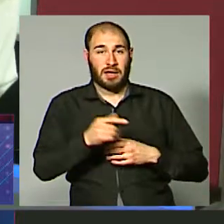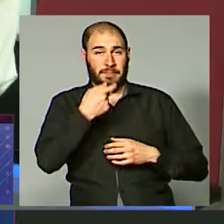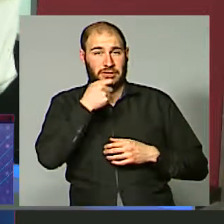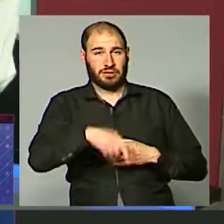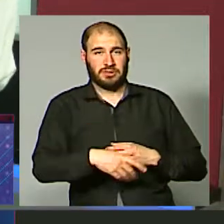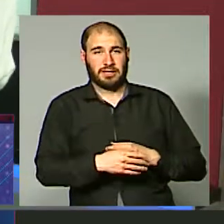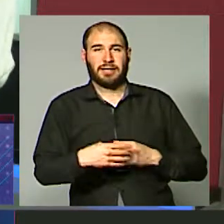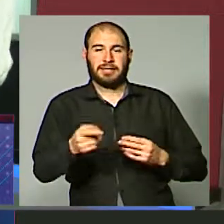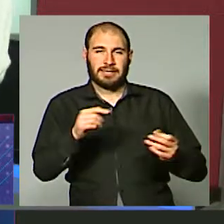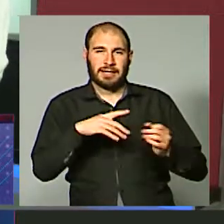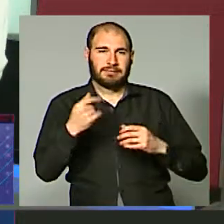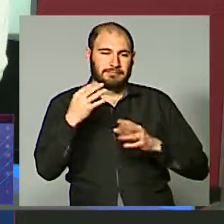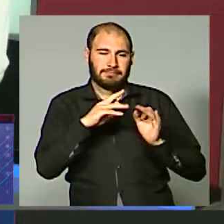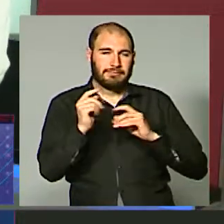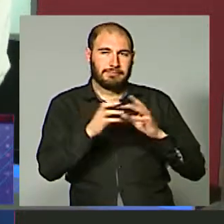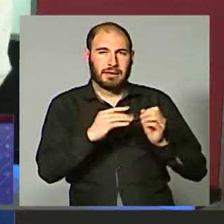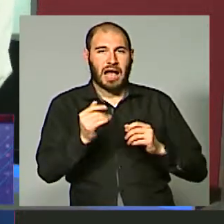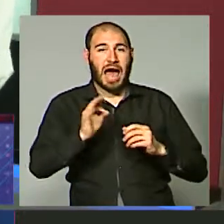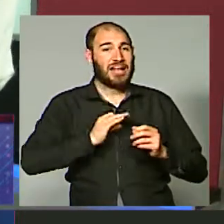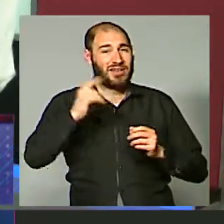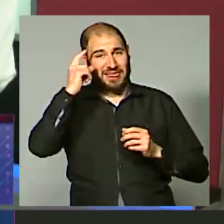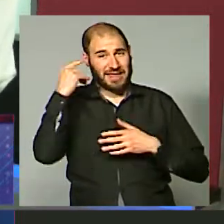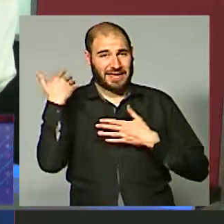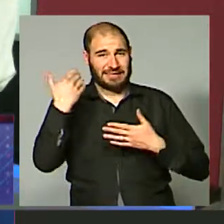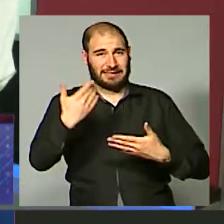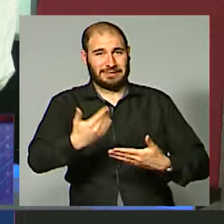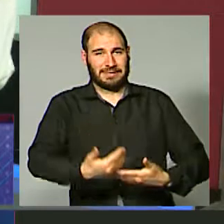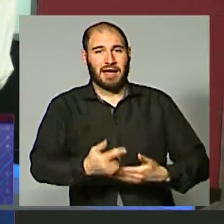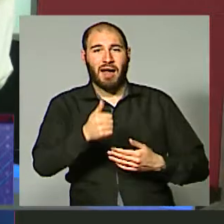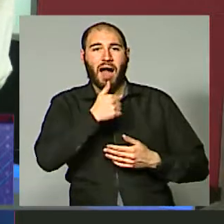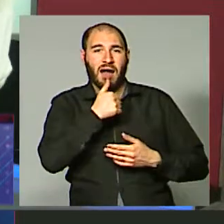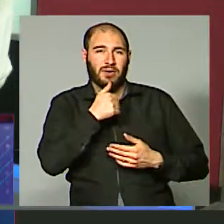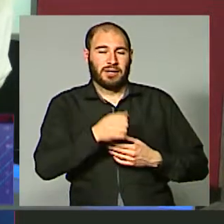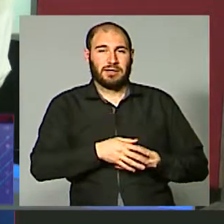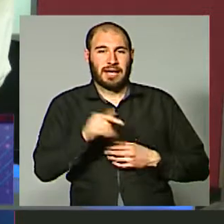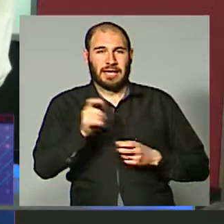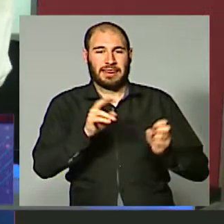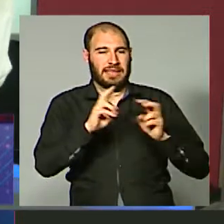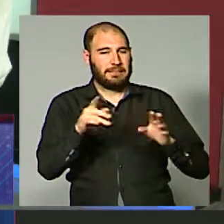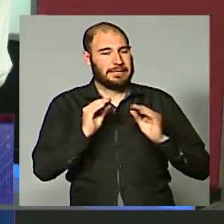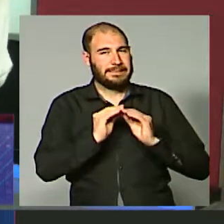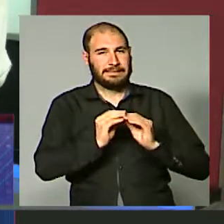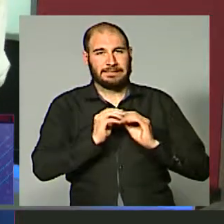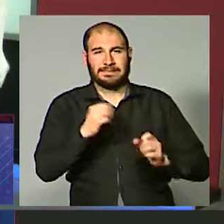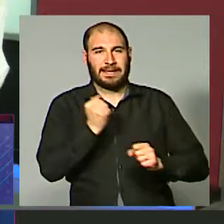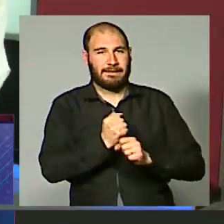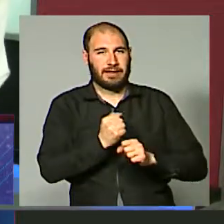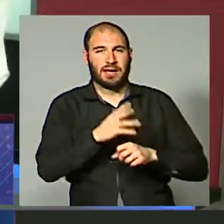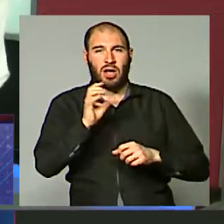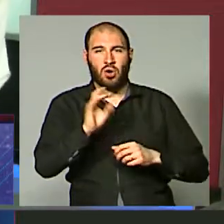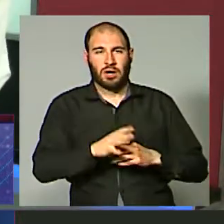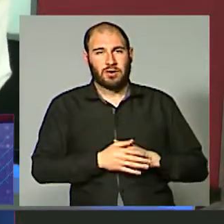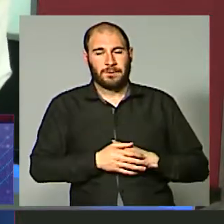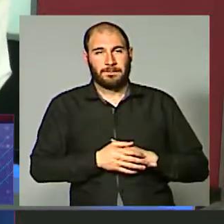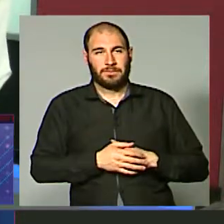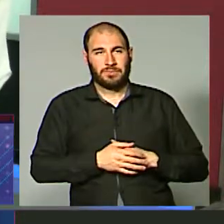Mendoza ya viene generando eco ya hace prácticamente 10 años, en donde el agua es un tema a debatir y a trabajar, no